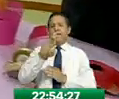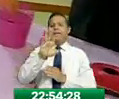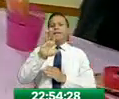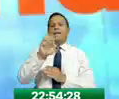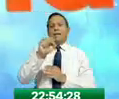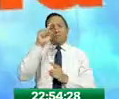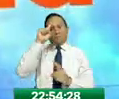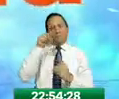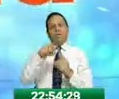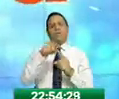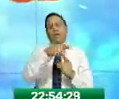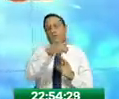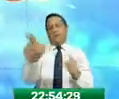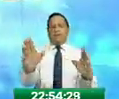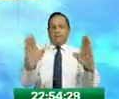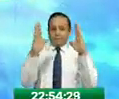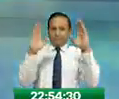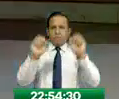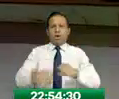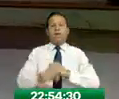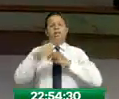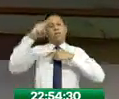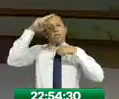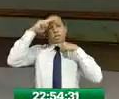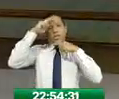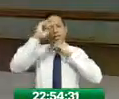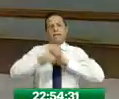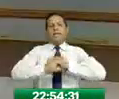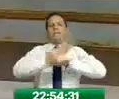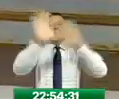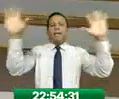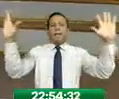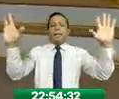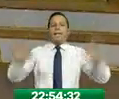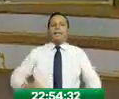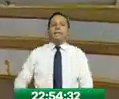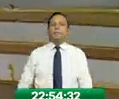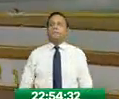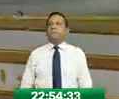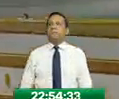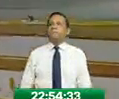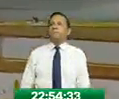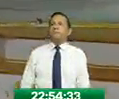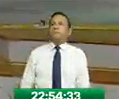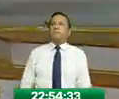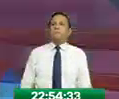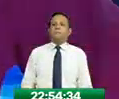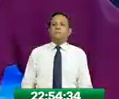usted. Noticias de la Mañana. Informó Carlos Julio Grumendi.